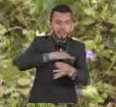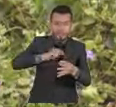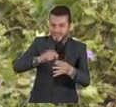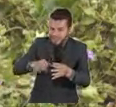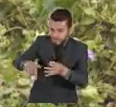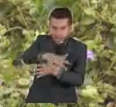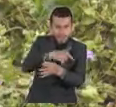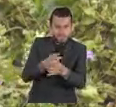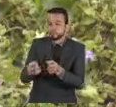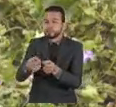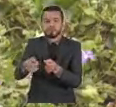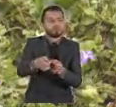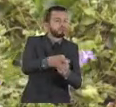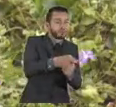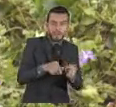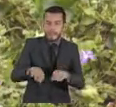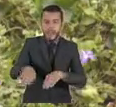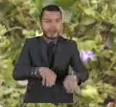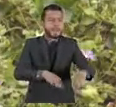escala metropolitana.